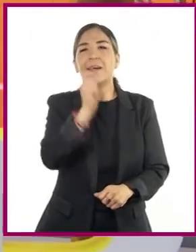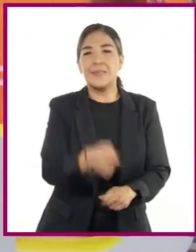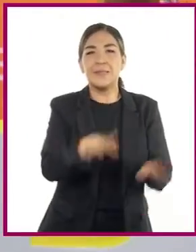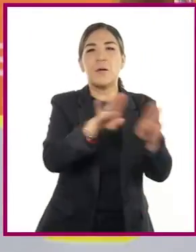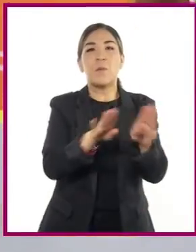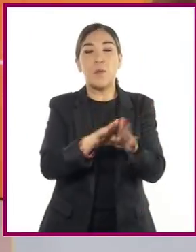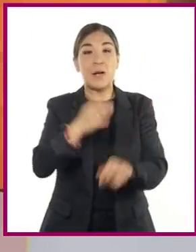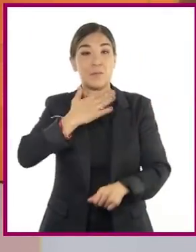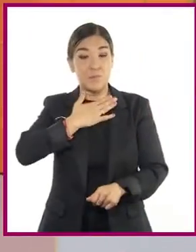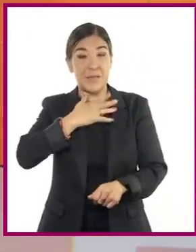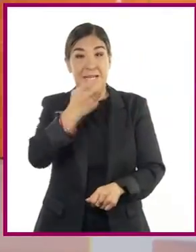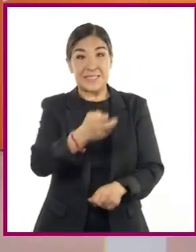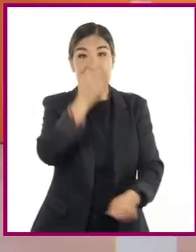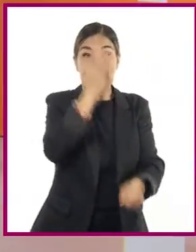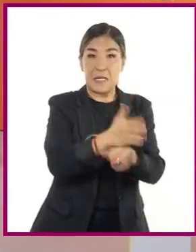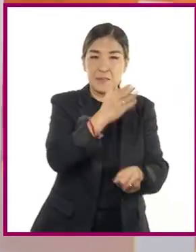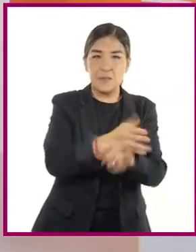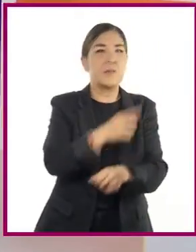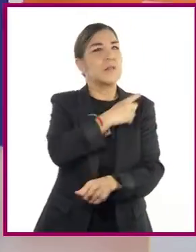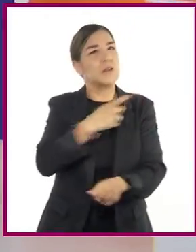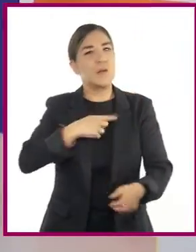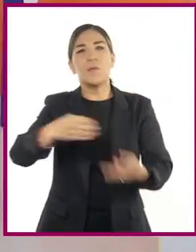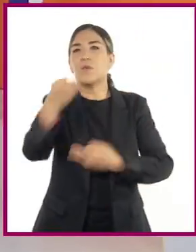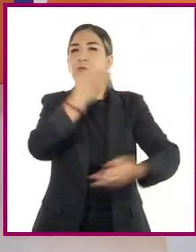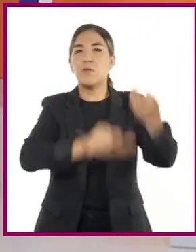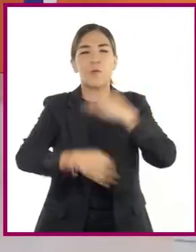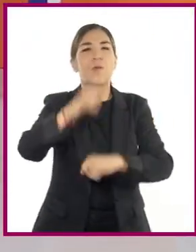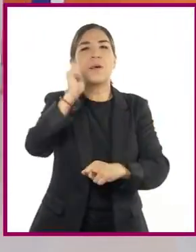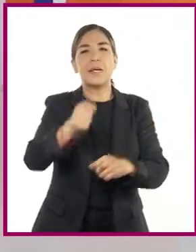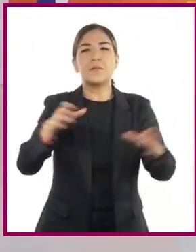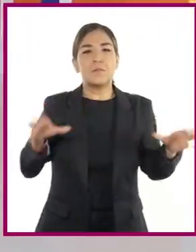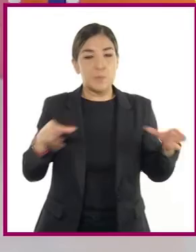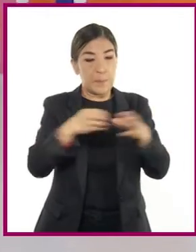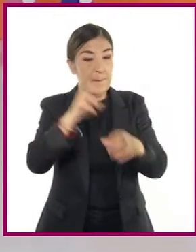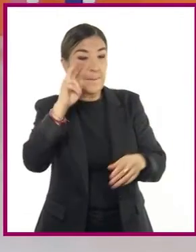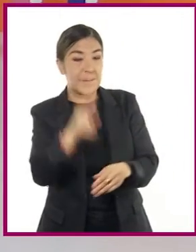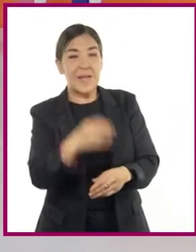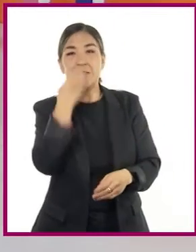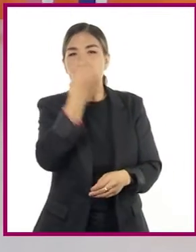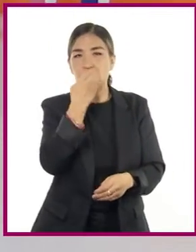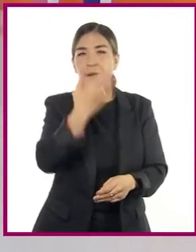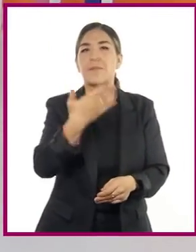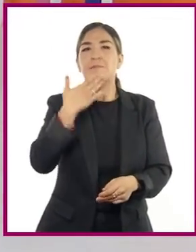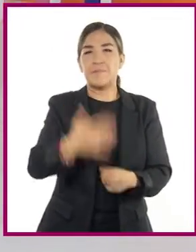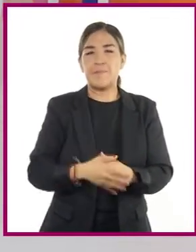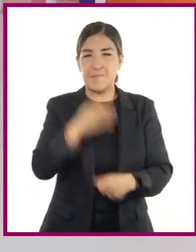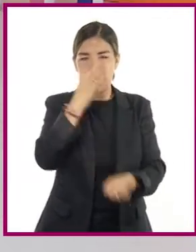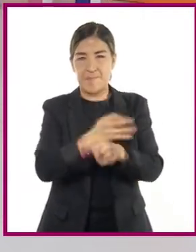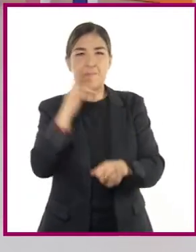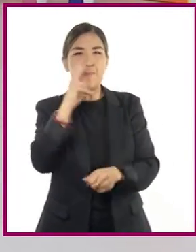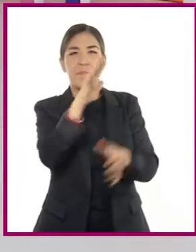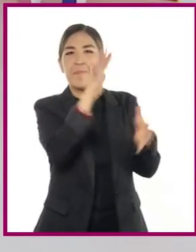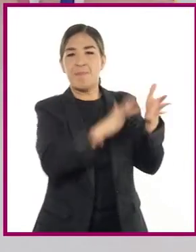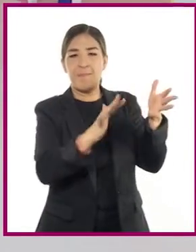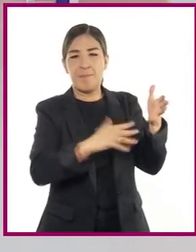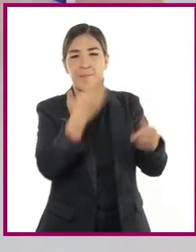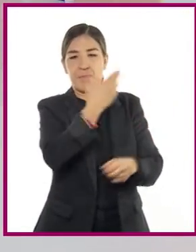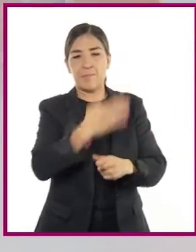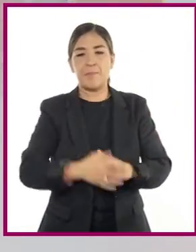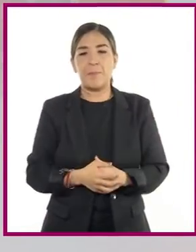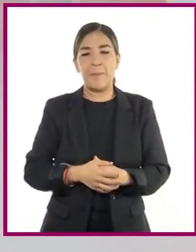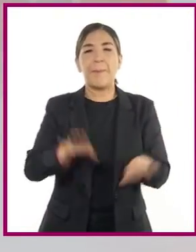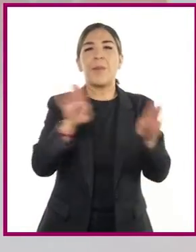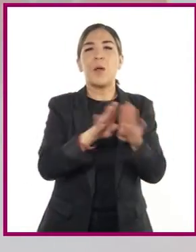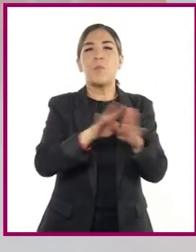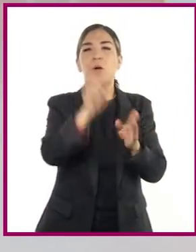buscar reparar el daño que se hace a la comunidad en la medida de lo posible. Mira, leamos lo que dice al respecto un manual